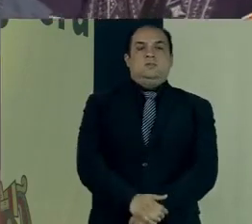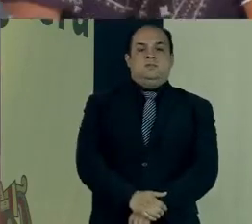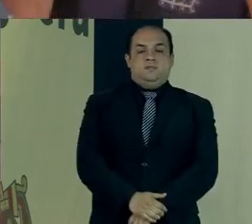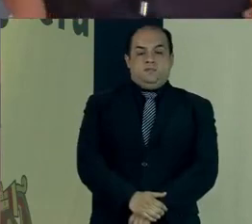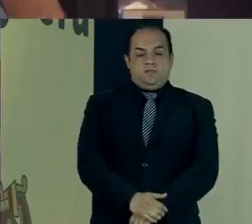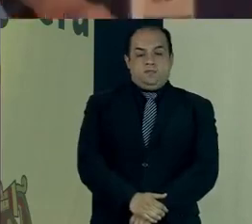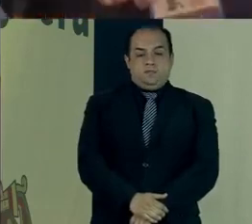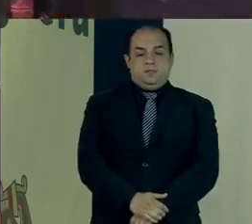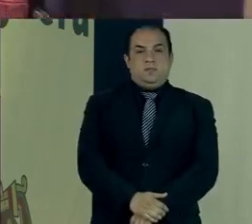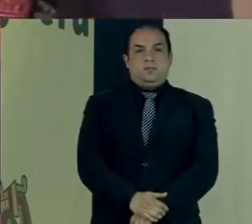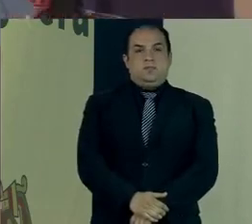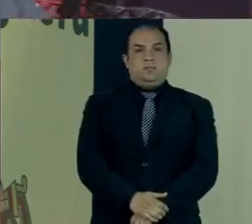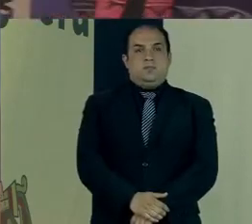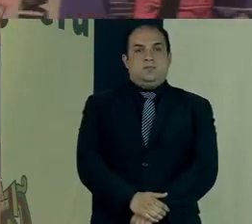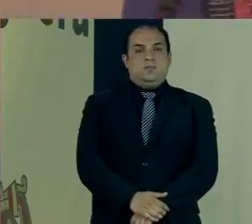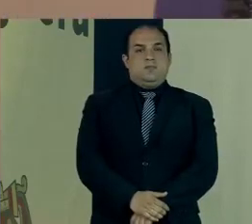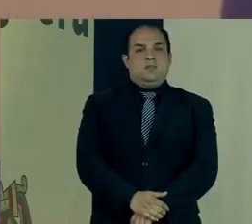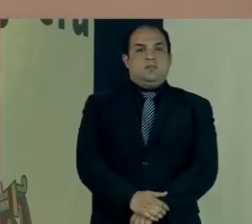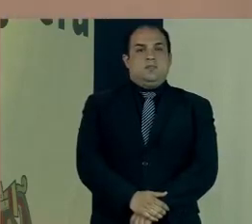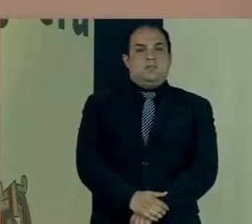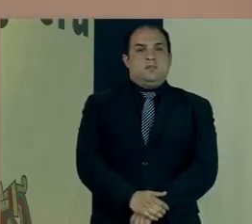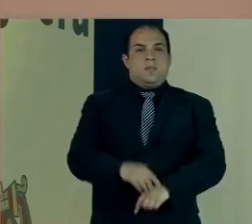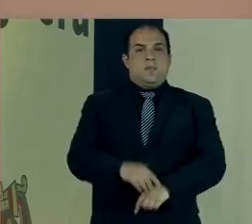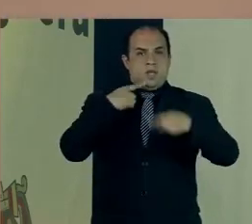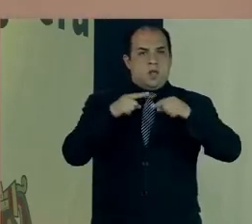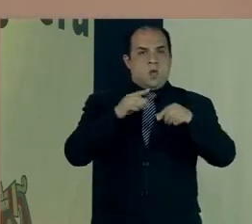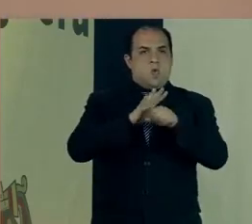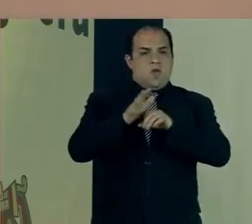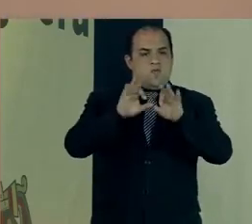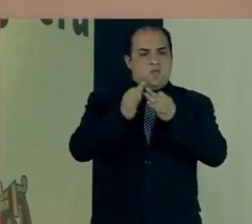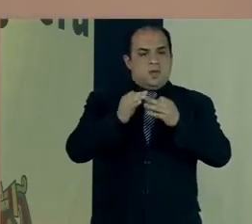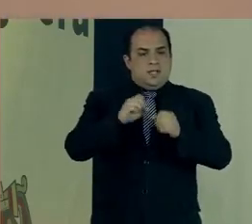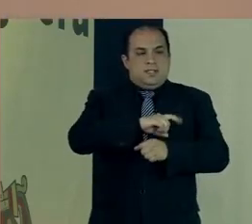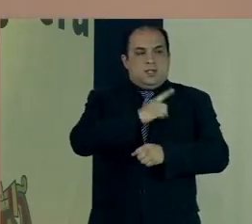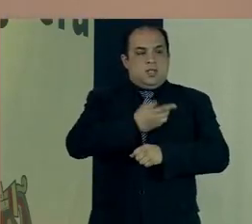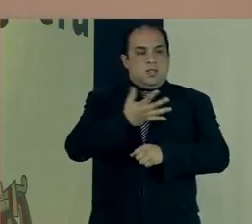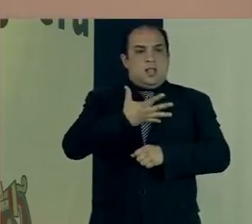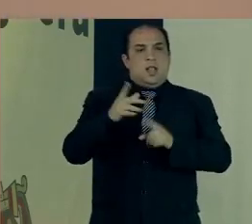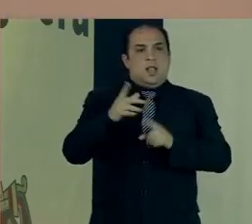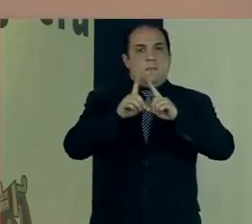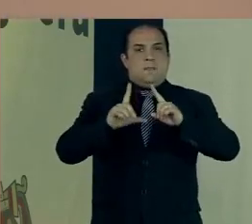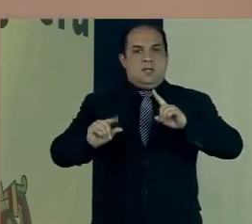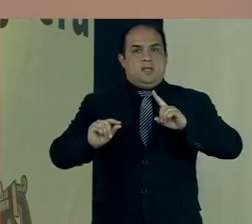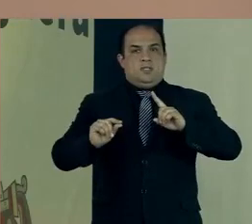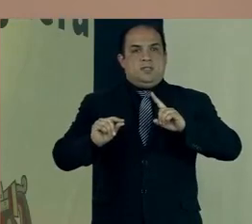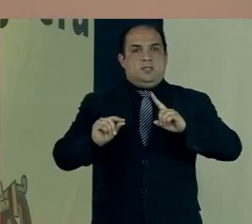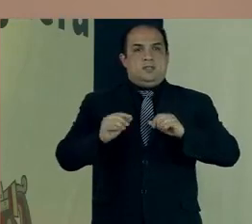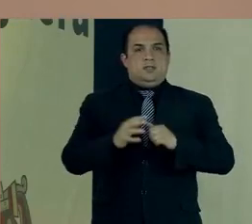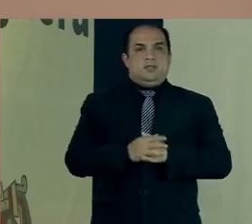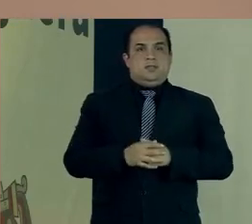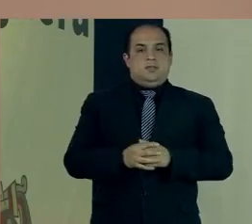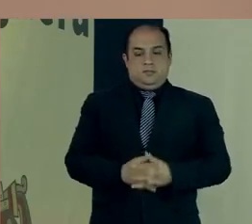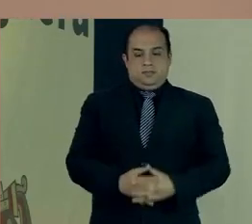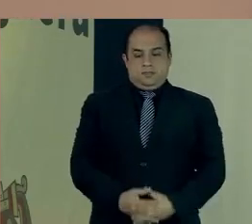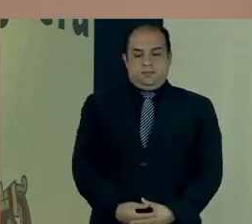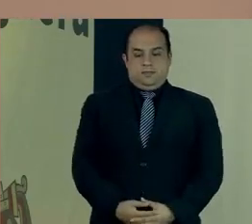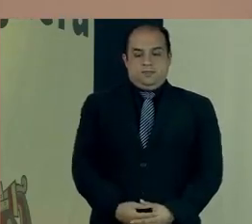abrimos contigo no para contar que en qué estado estaba la salud de este país cuando cuando tomamos el poder